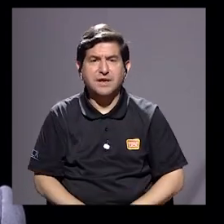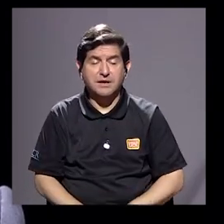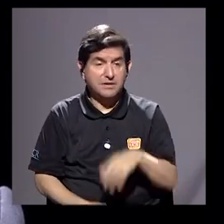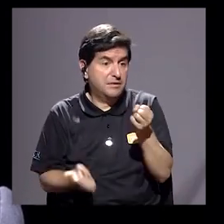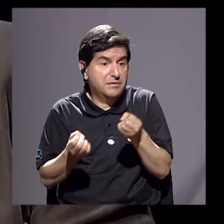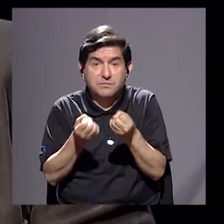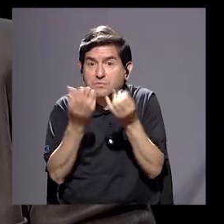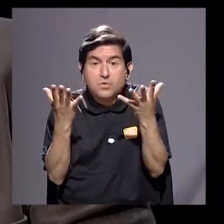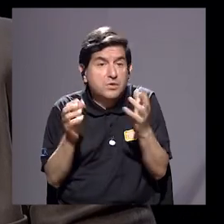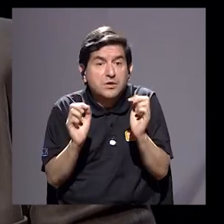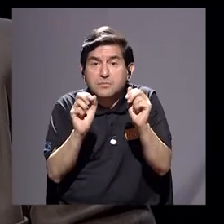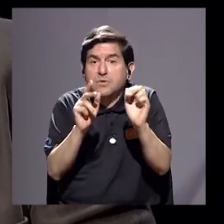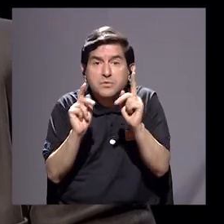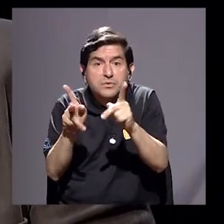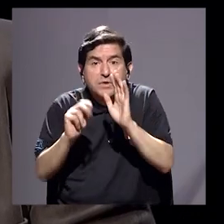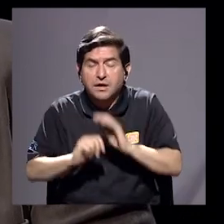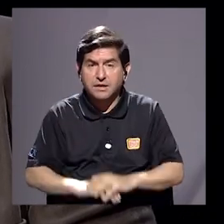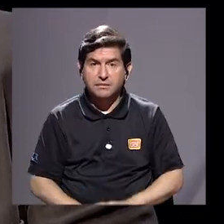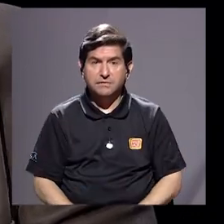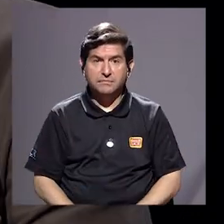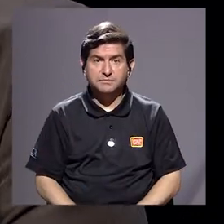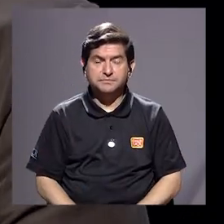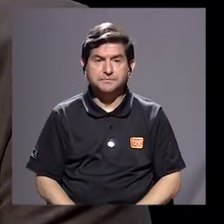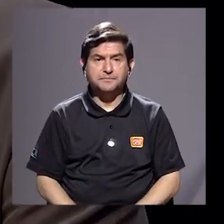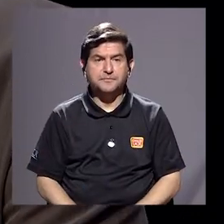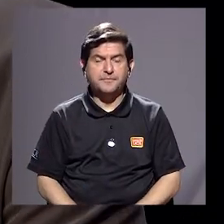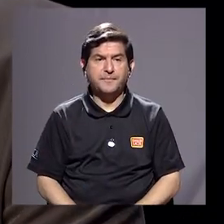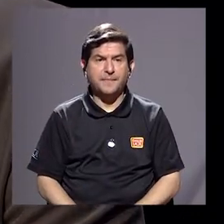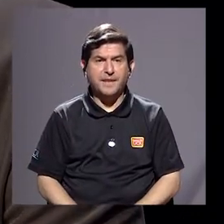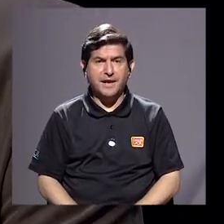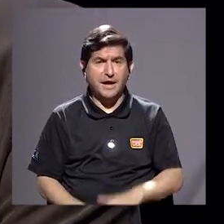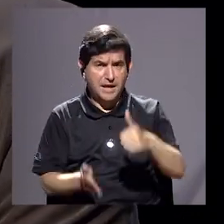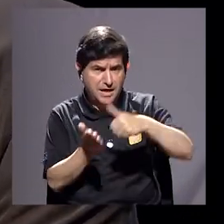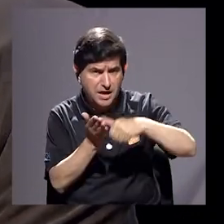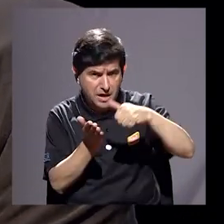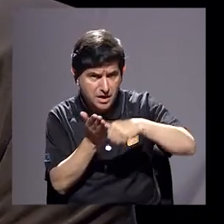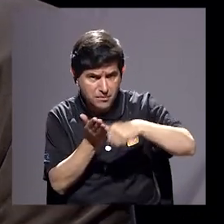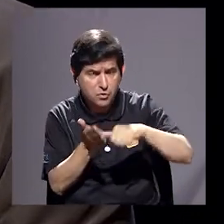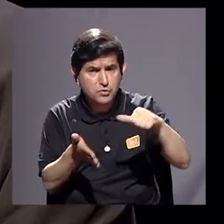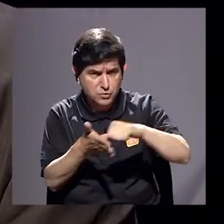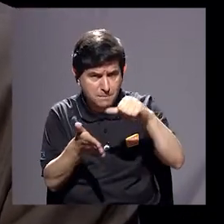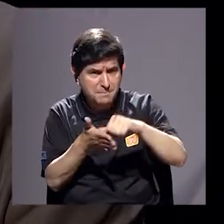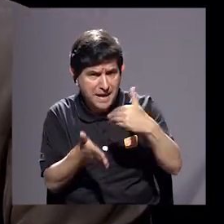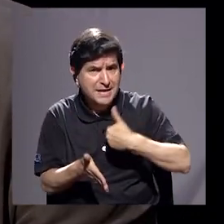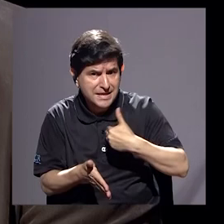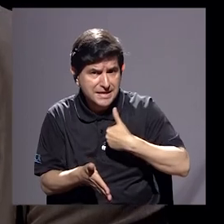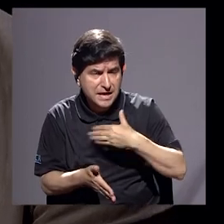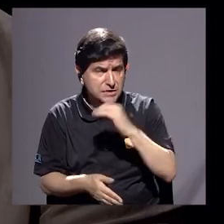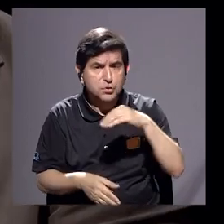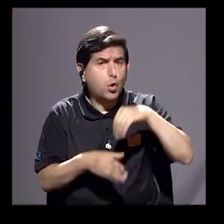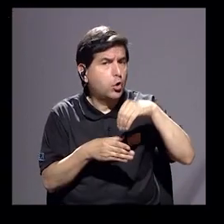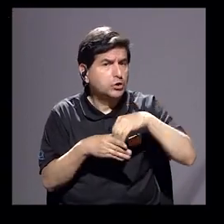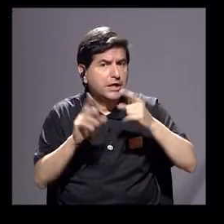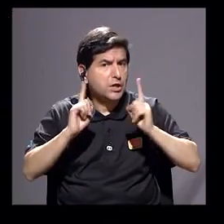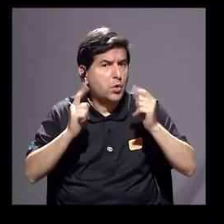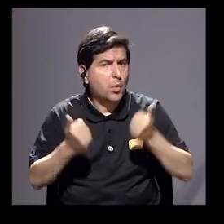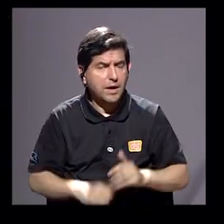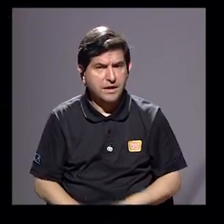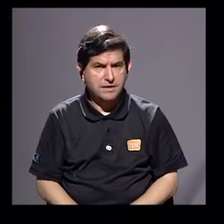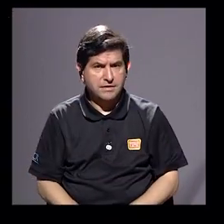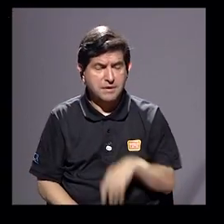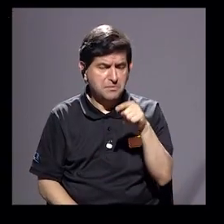abundancia la extensión del voto la cantidad de páginas que tiene o el contenido